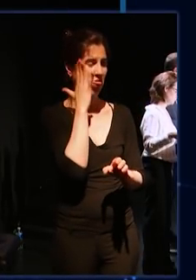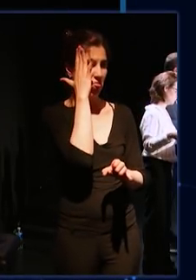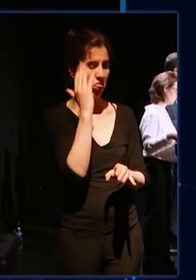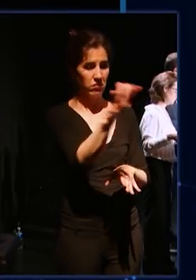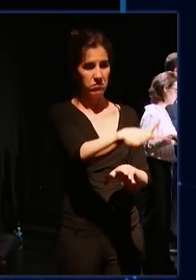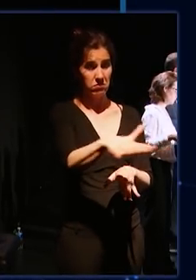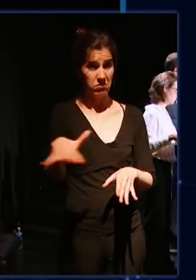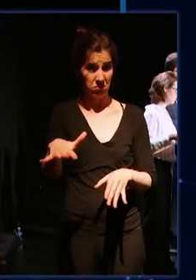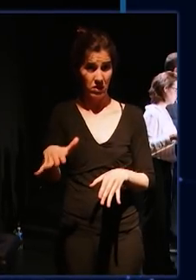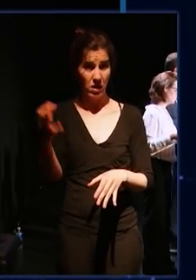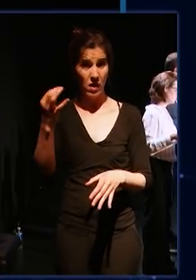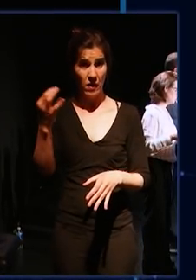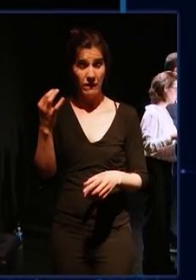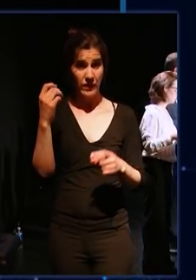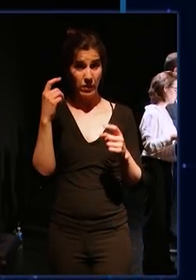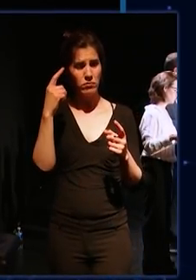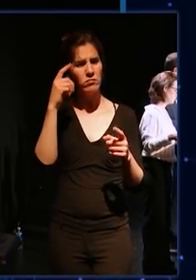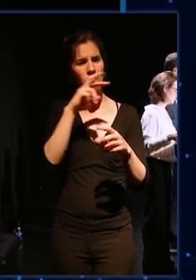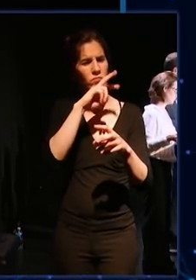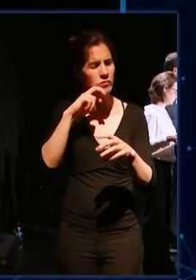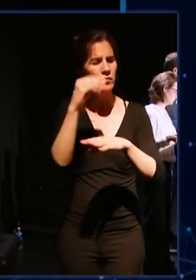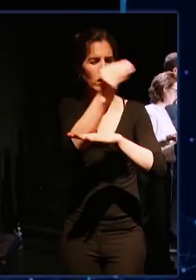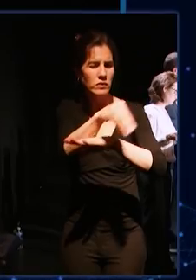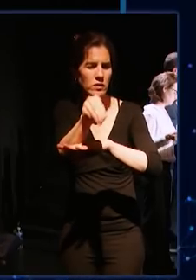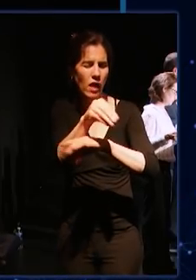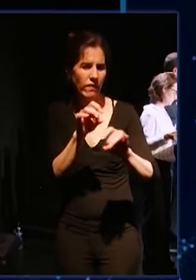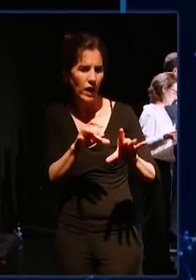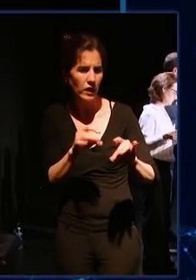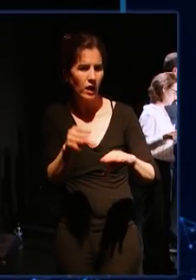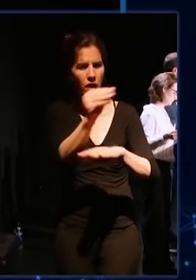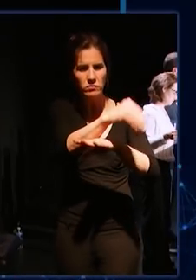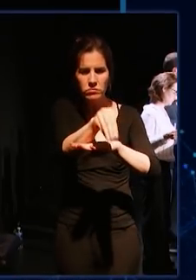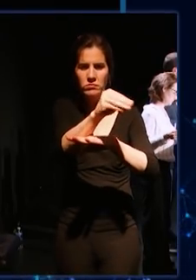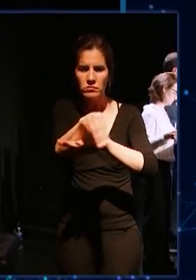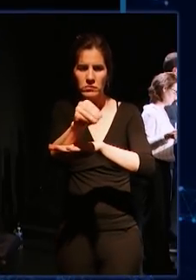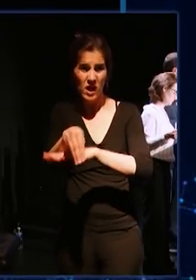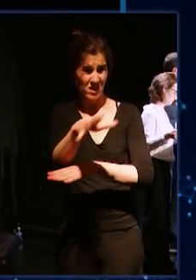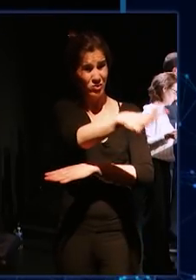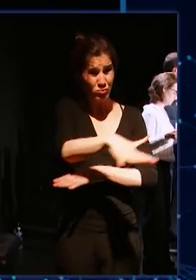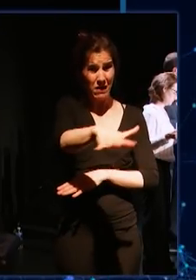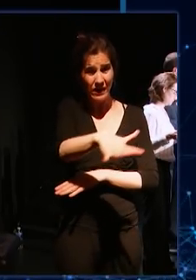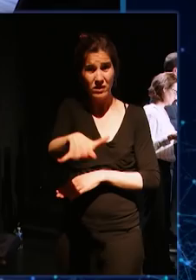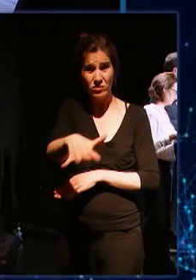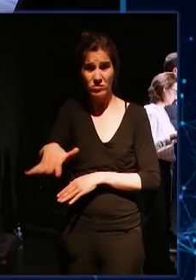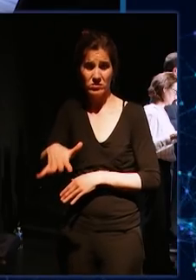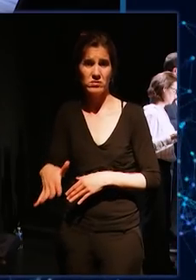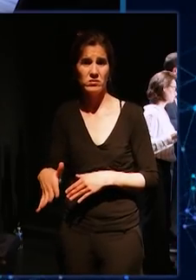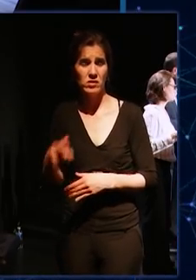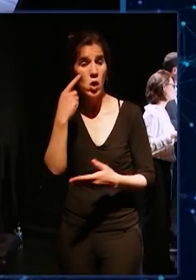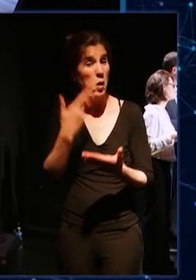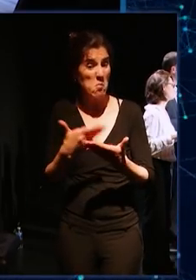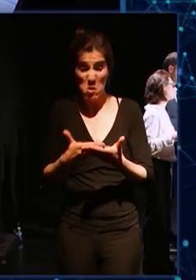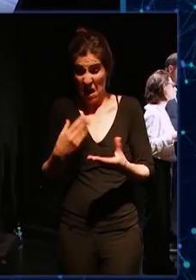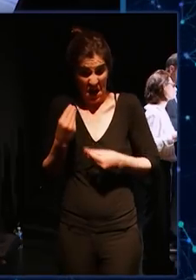que tratar con mucho cariño, con mucha delicadeza, con mucha fineza a estos barrios. La prueba de que